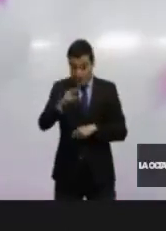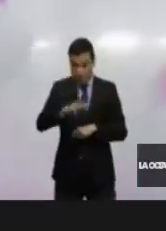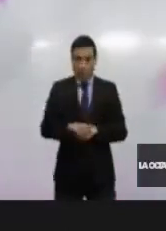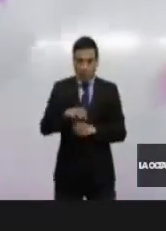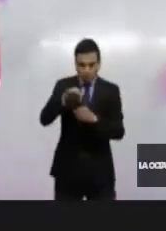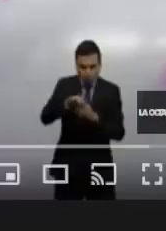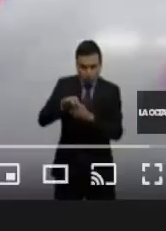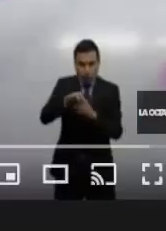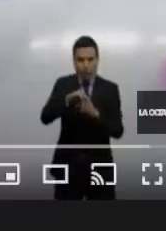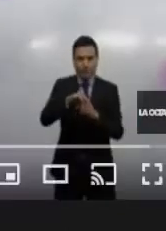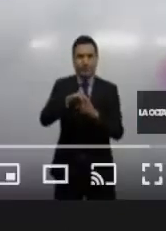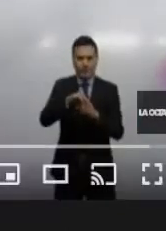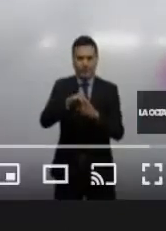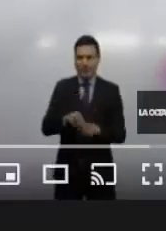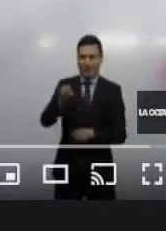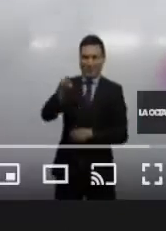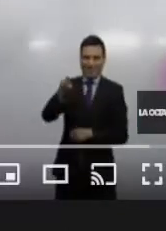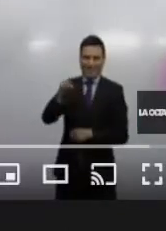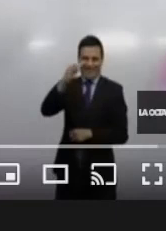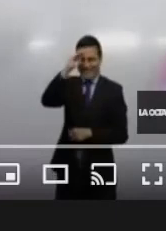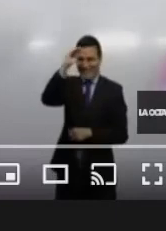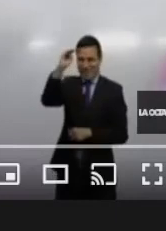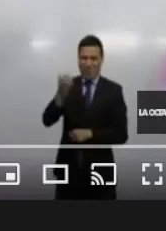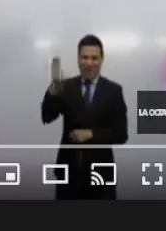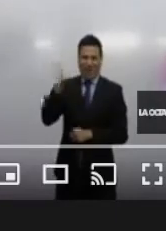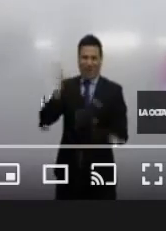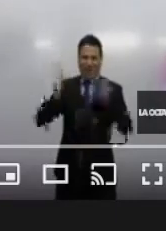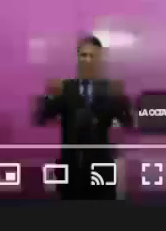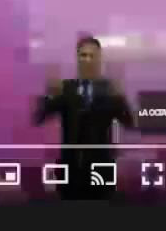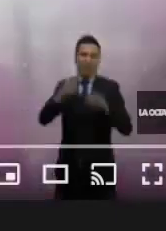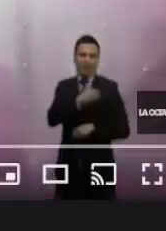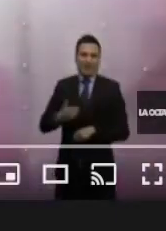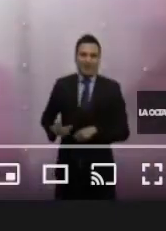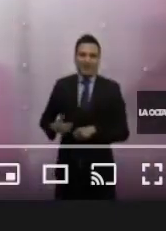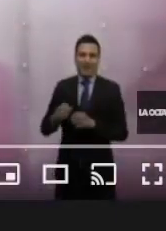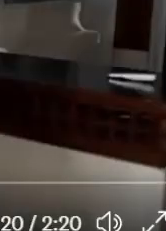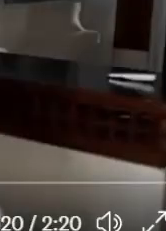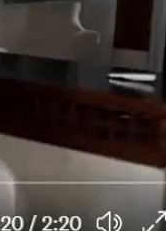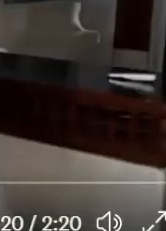a demostrar a los patrones de este señor que trabajó con Vicente Fox, que no lo dice.